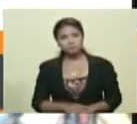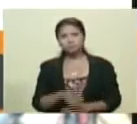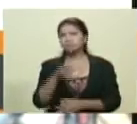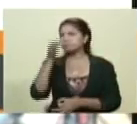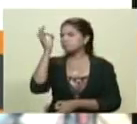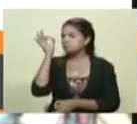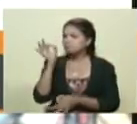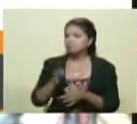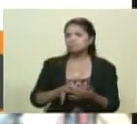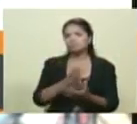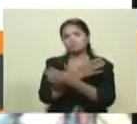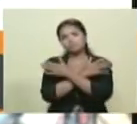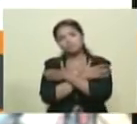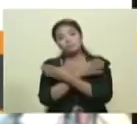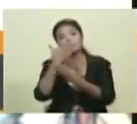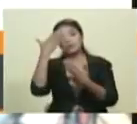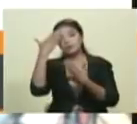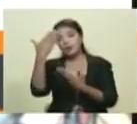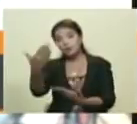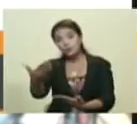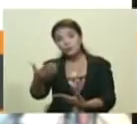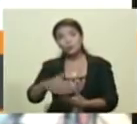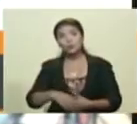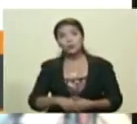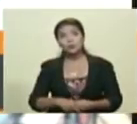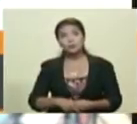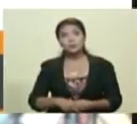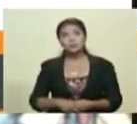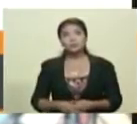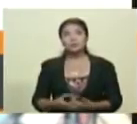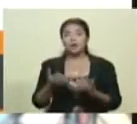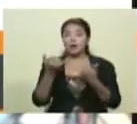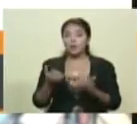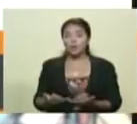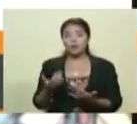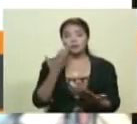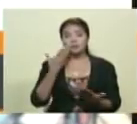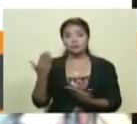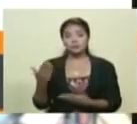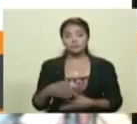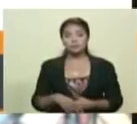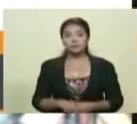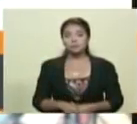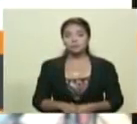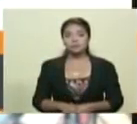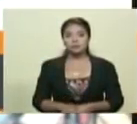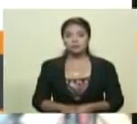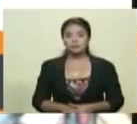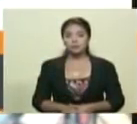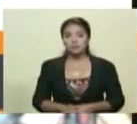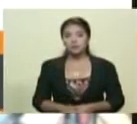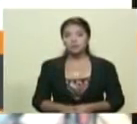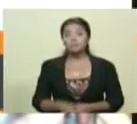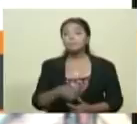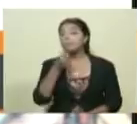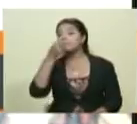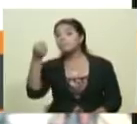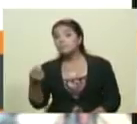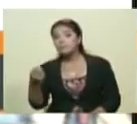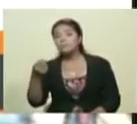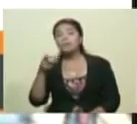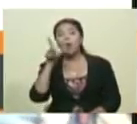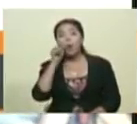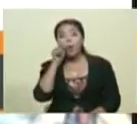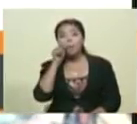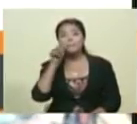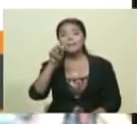un fraternal saludo. Y voy a colocarle para que se dirija a usted el señor